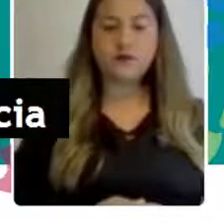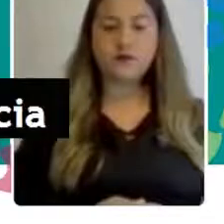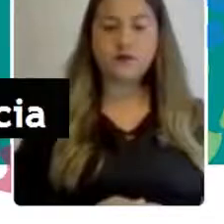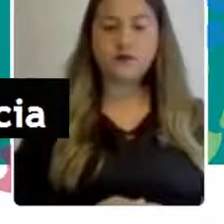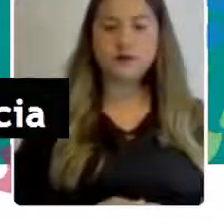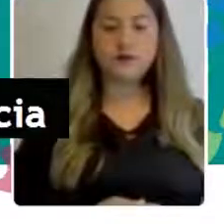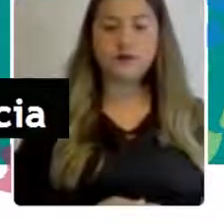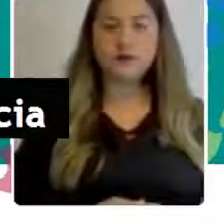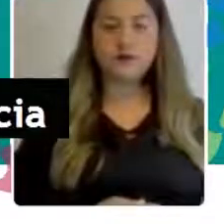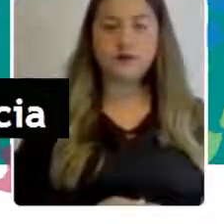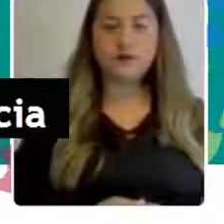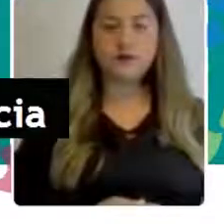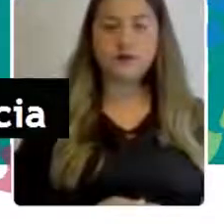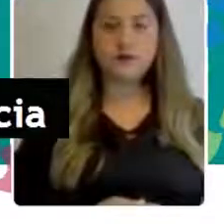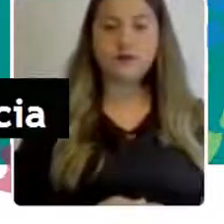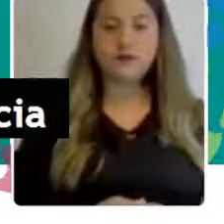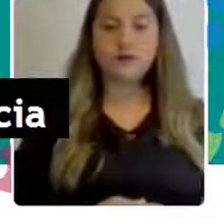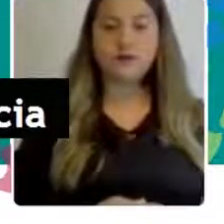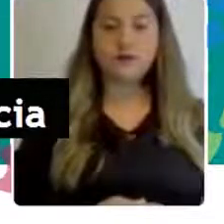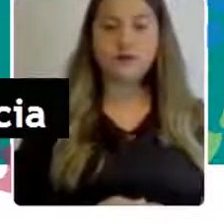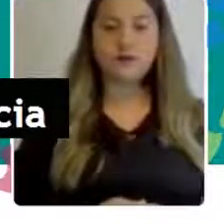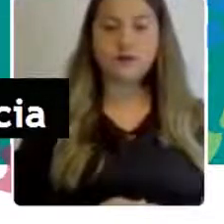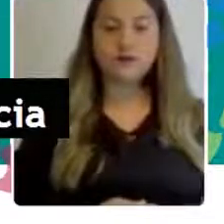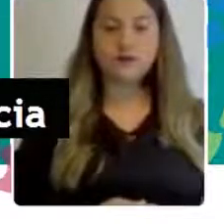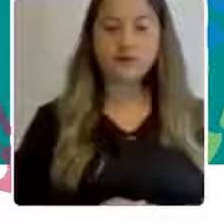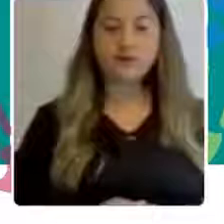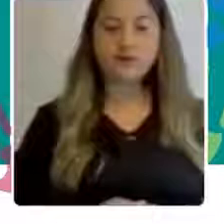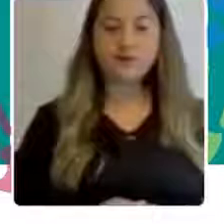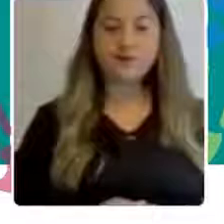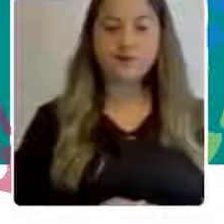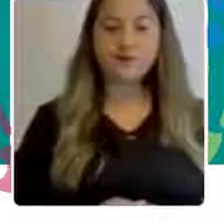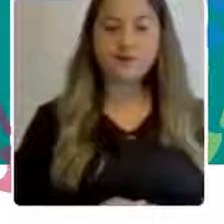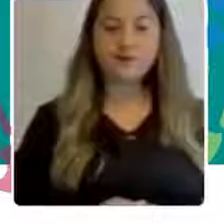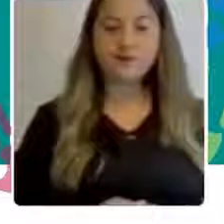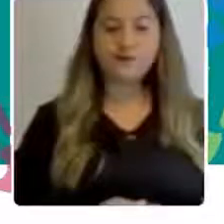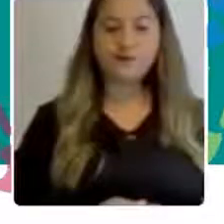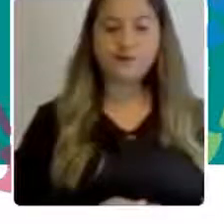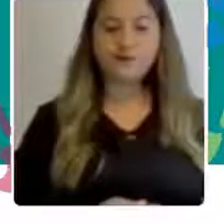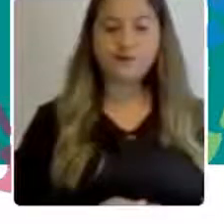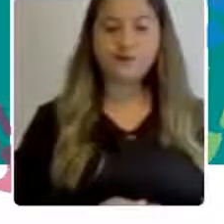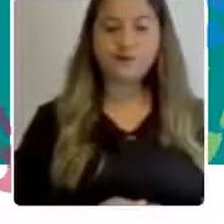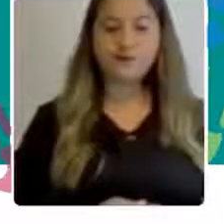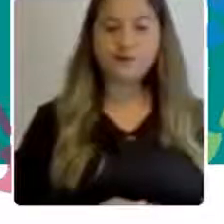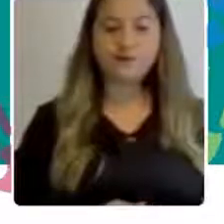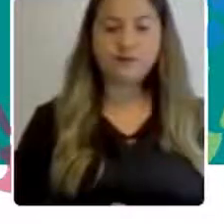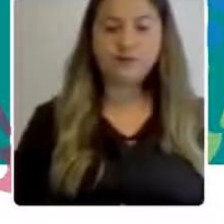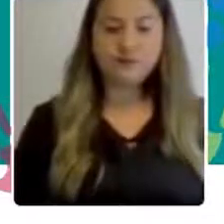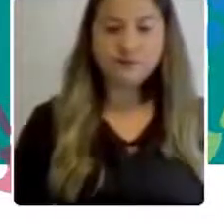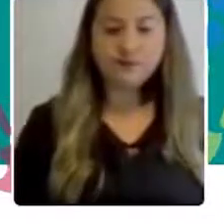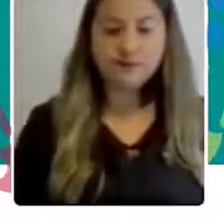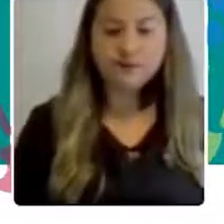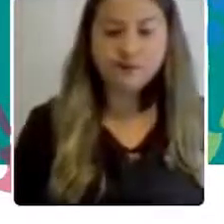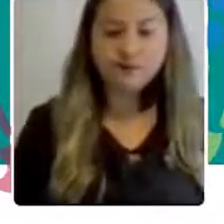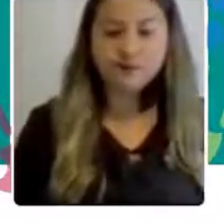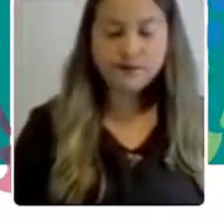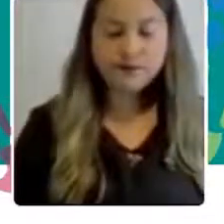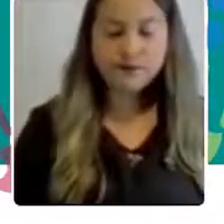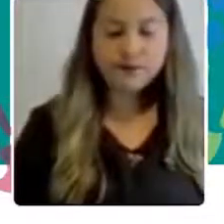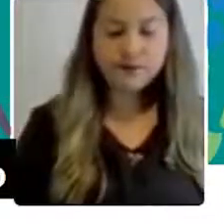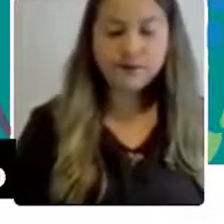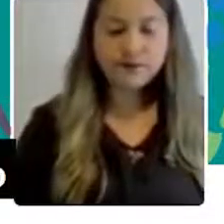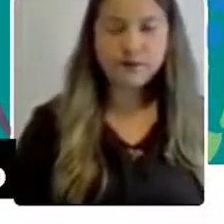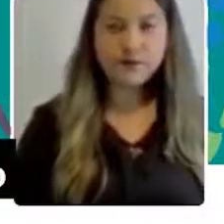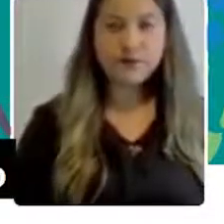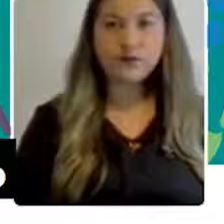El primero es que hay una menor experiencia clínica acumulada. Los sistemas de salud requieren una cantidad de